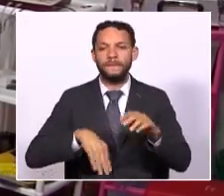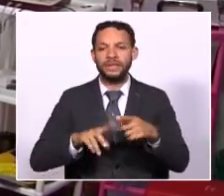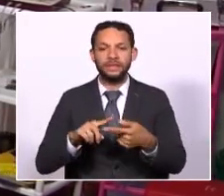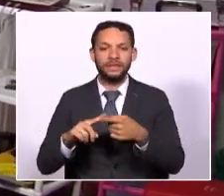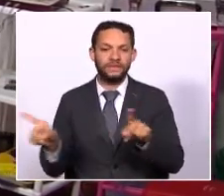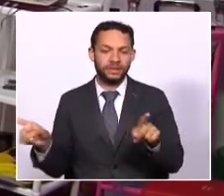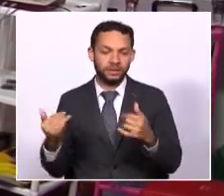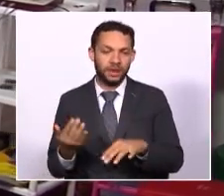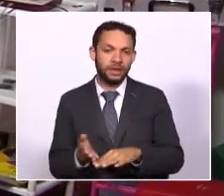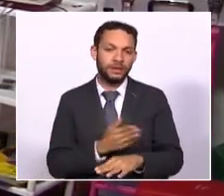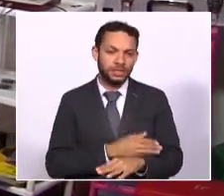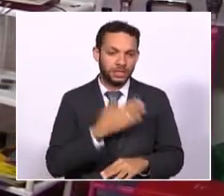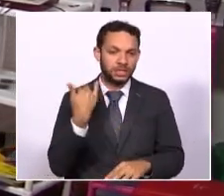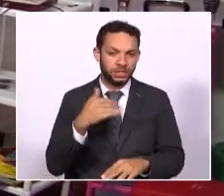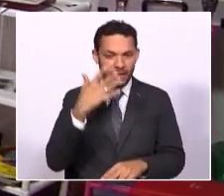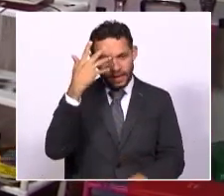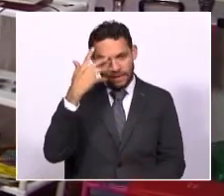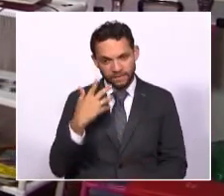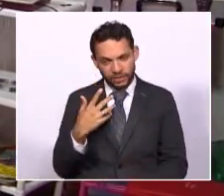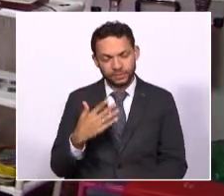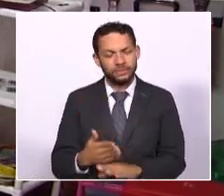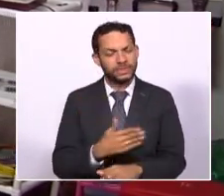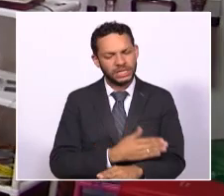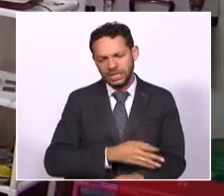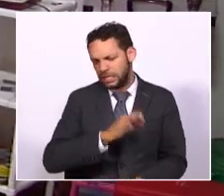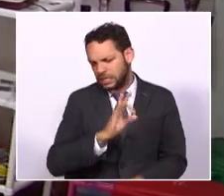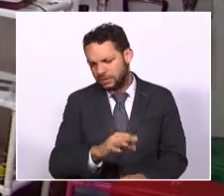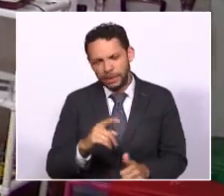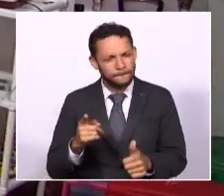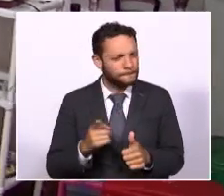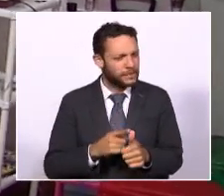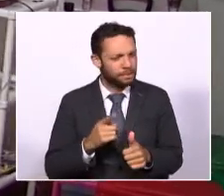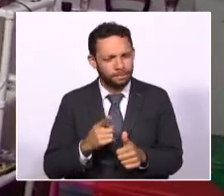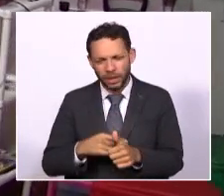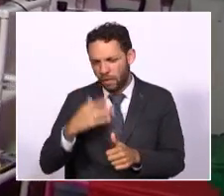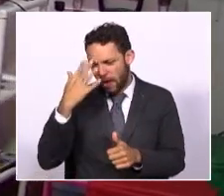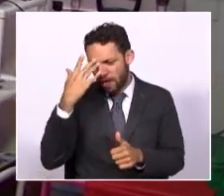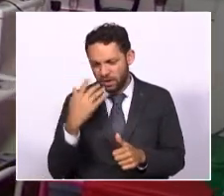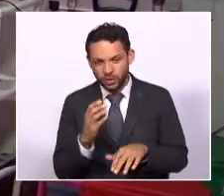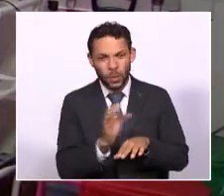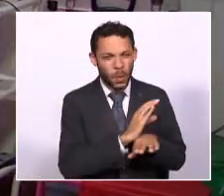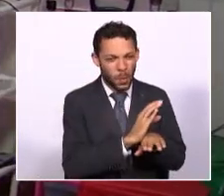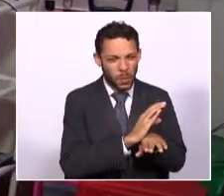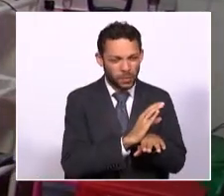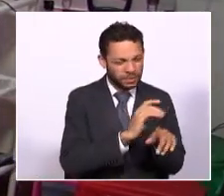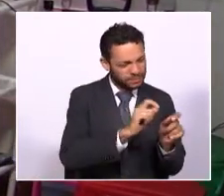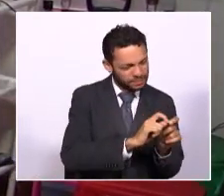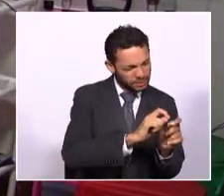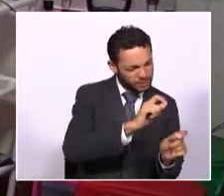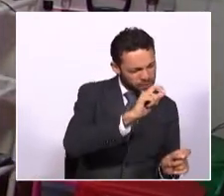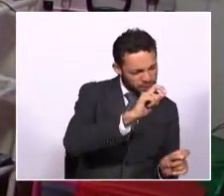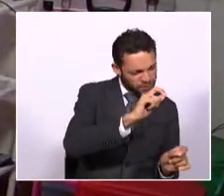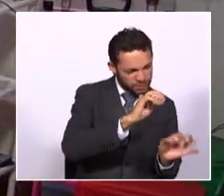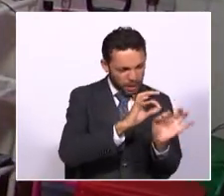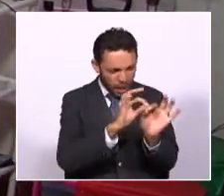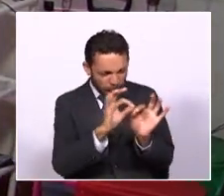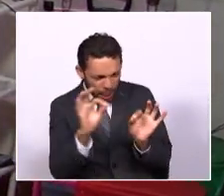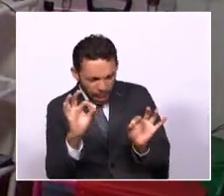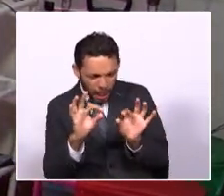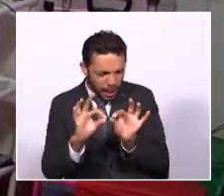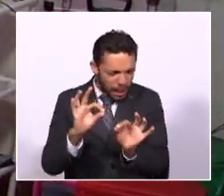ya se le ha hecho pues el estudio, siempre se le hace el estudio, la medición, todo lo que ustedes veían ahora en